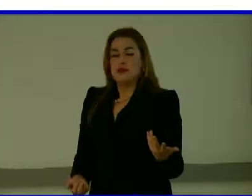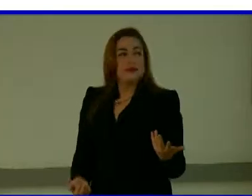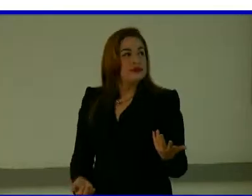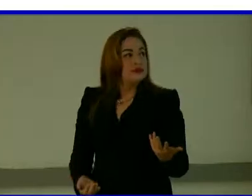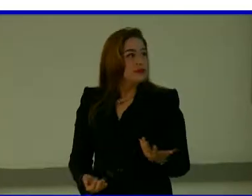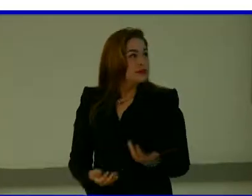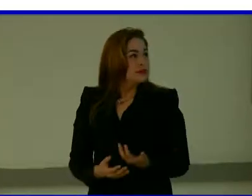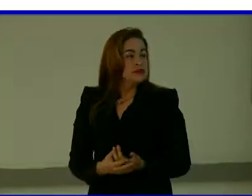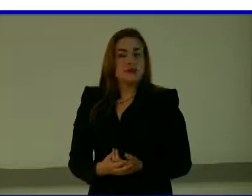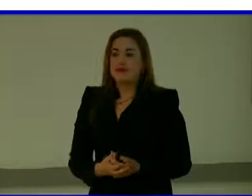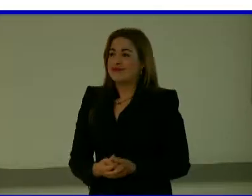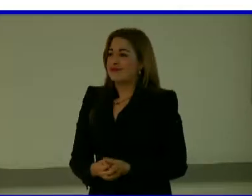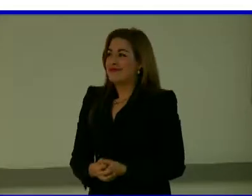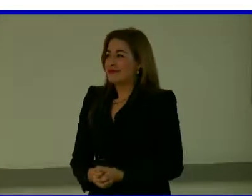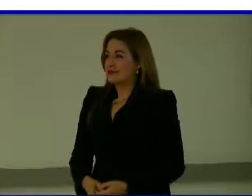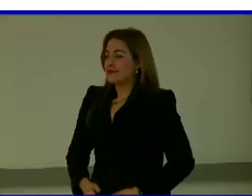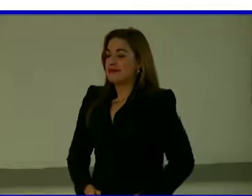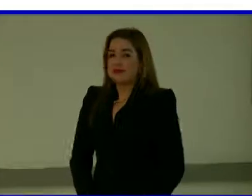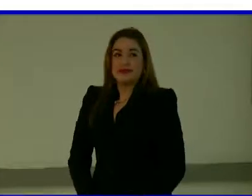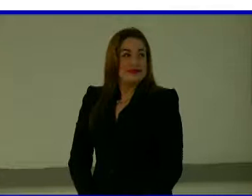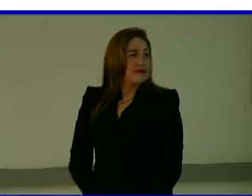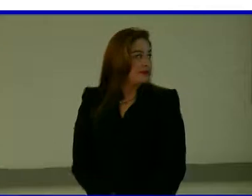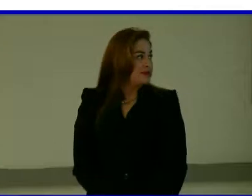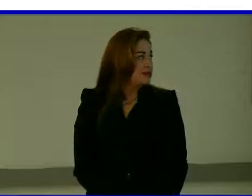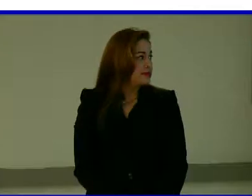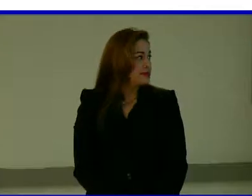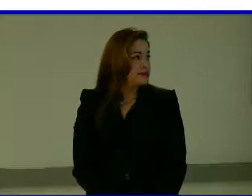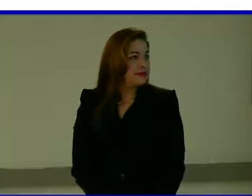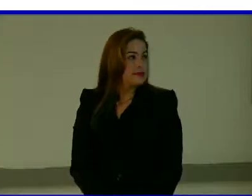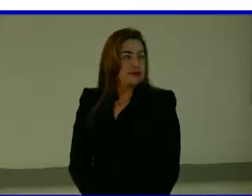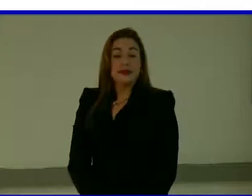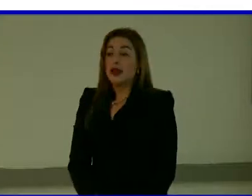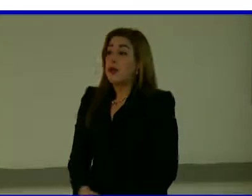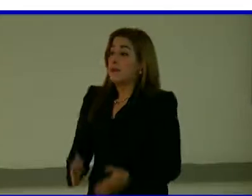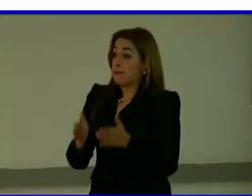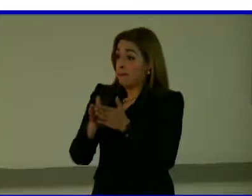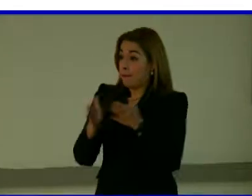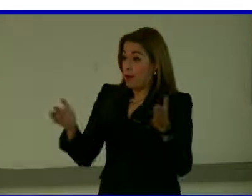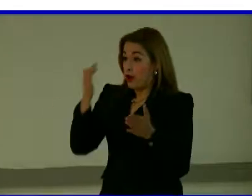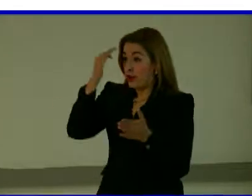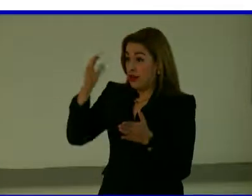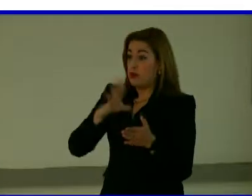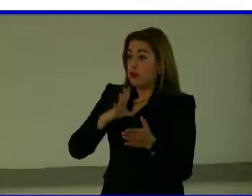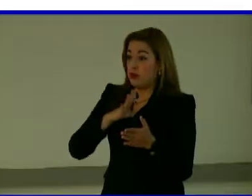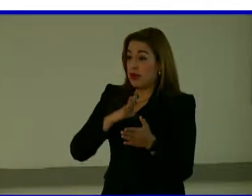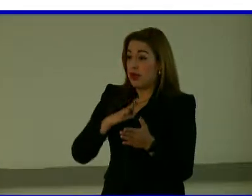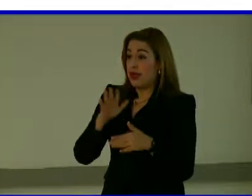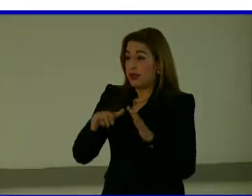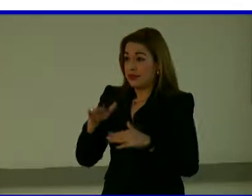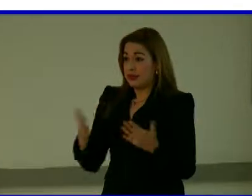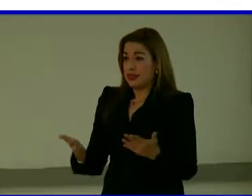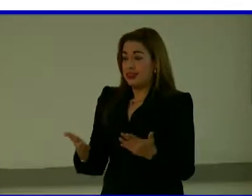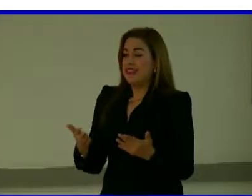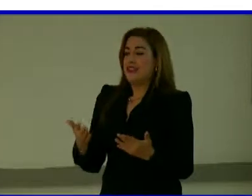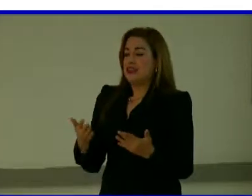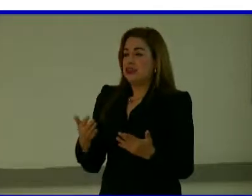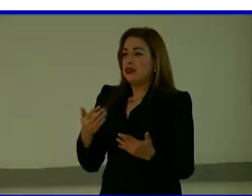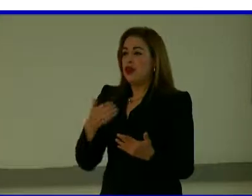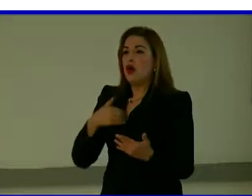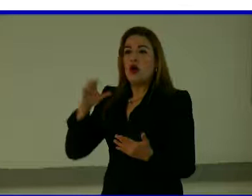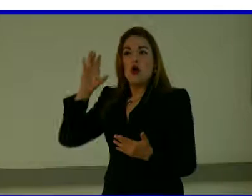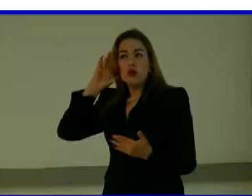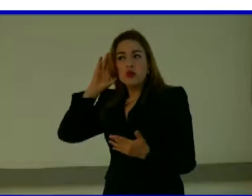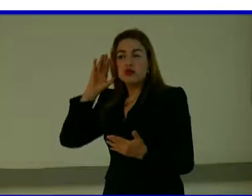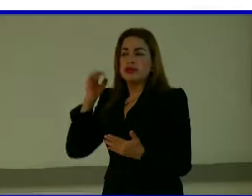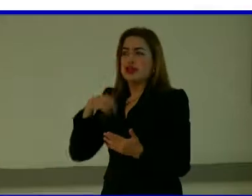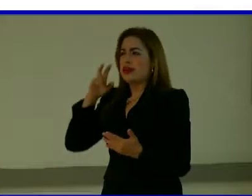vuelven a los padres locos. Por la cantidad de tiempo adecuado, la duración. Oye, en el principio, el medio y el